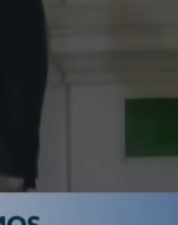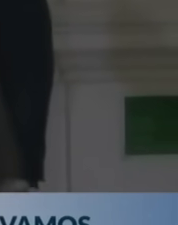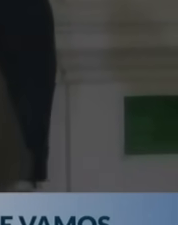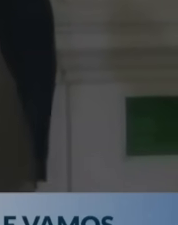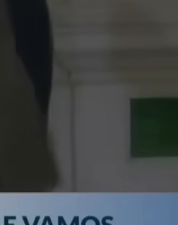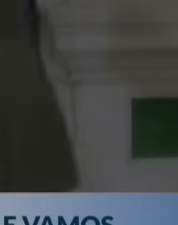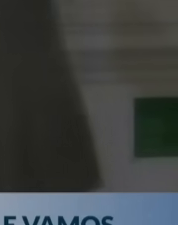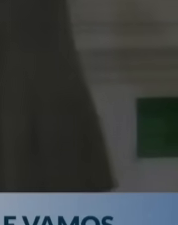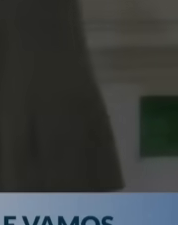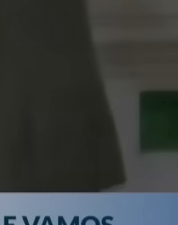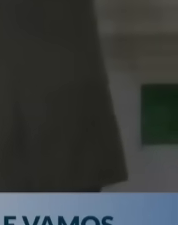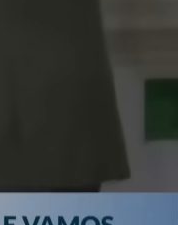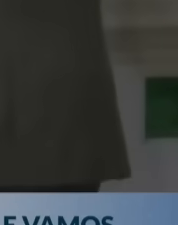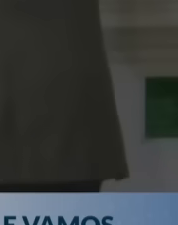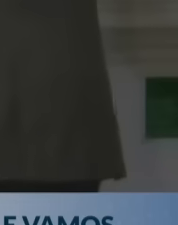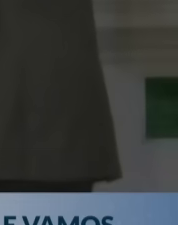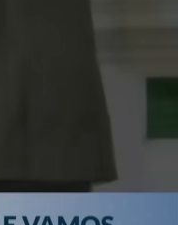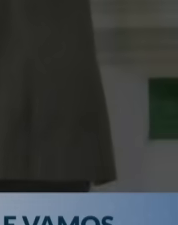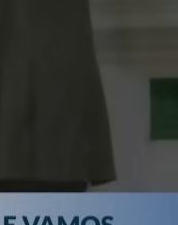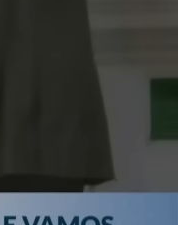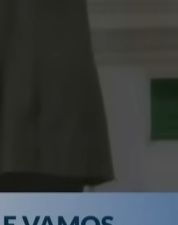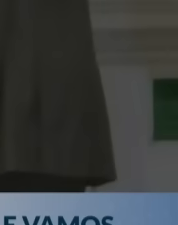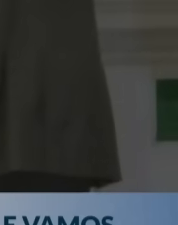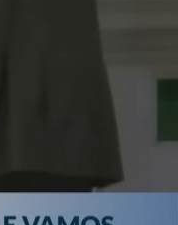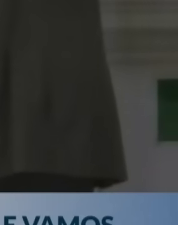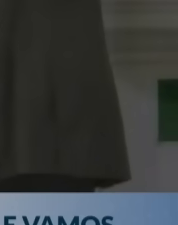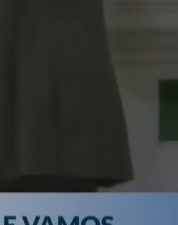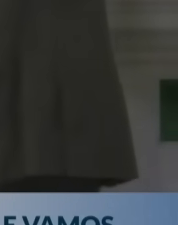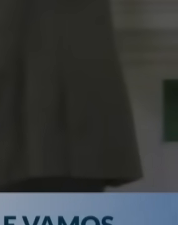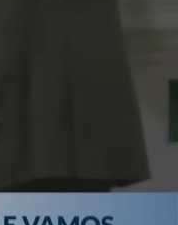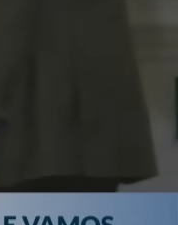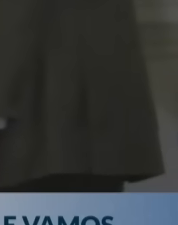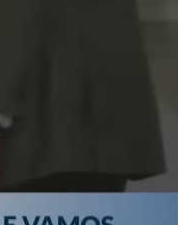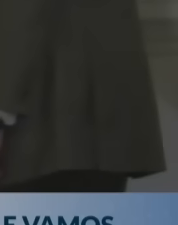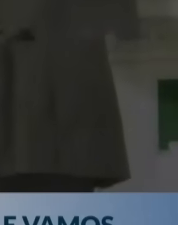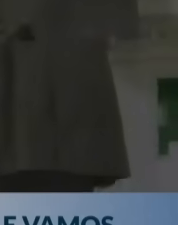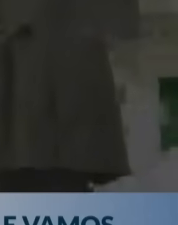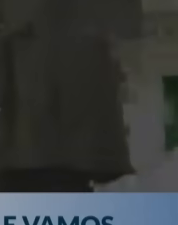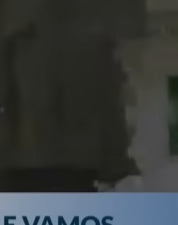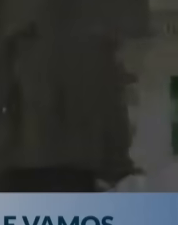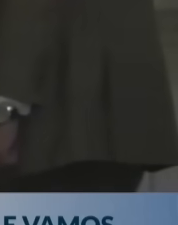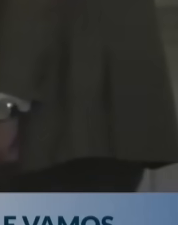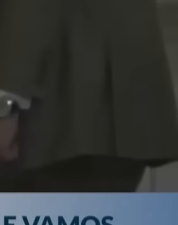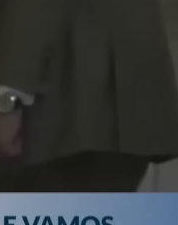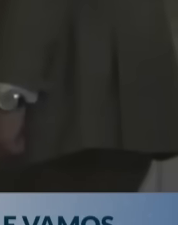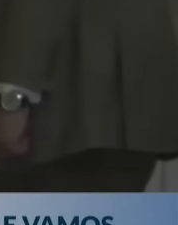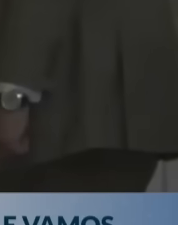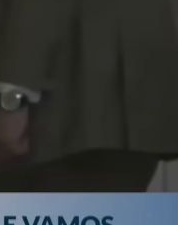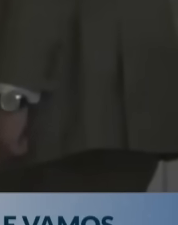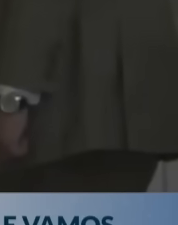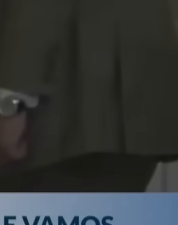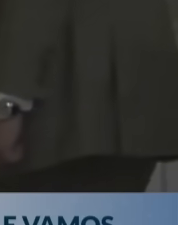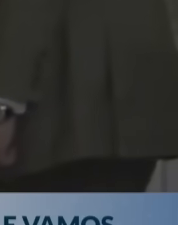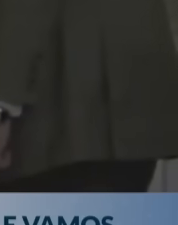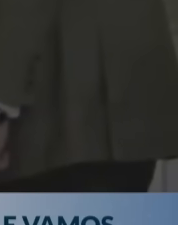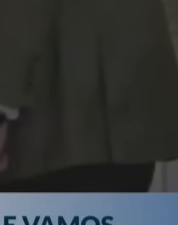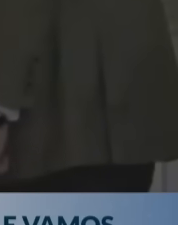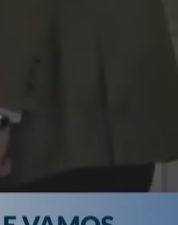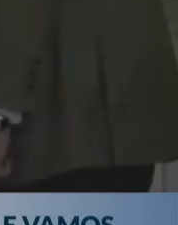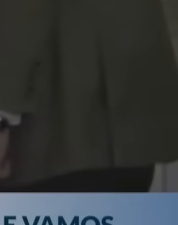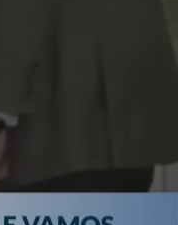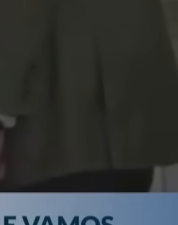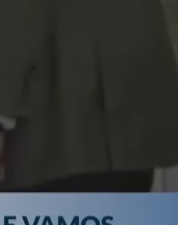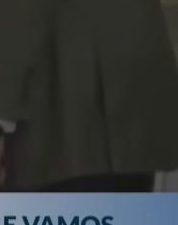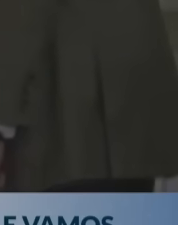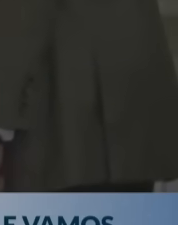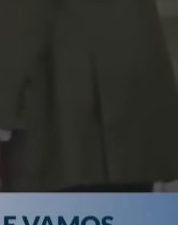qué esta segunda declaración no puede haber quedado subsumida o inmediatamente recogida en la del gobierno? La derecha estuvo presente en los 40 años del